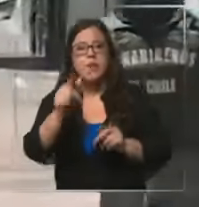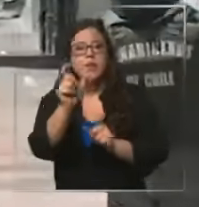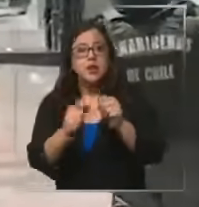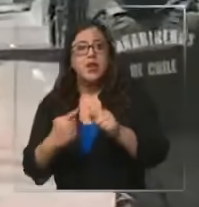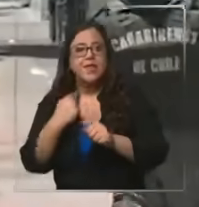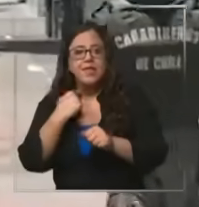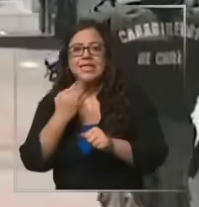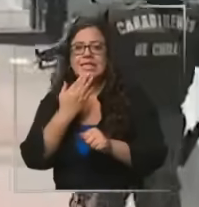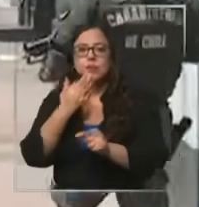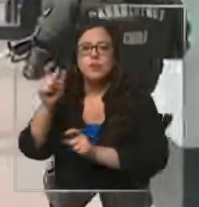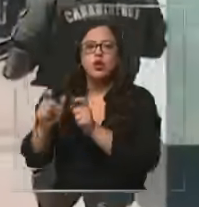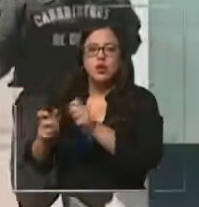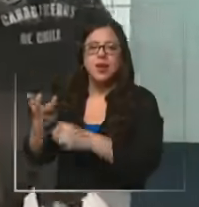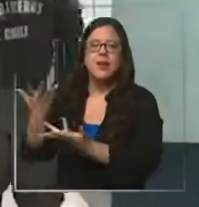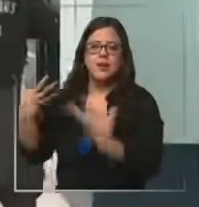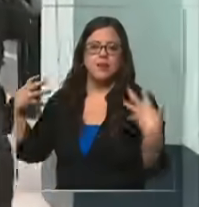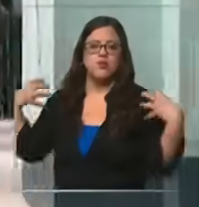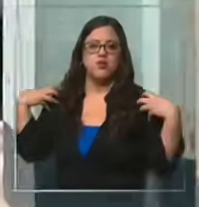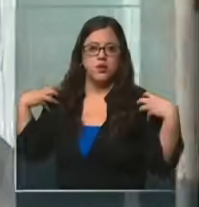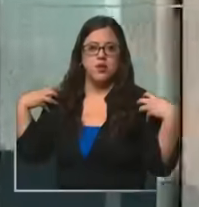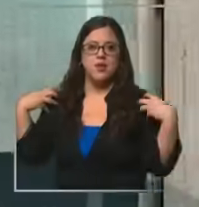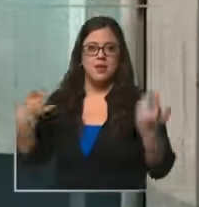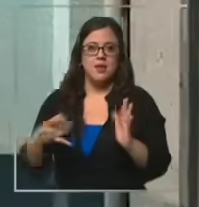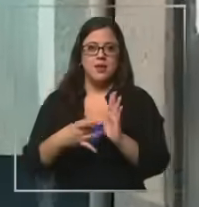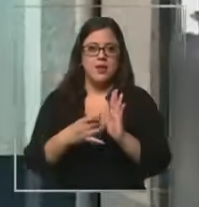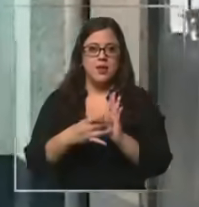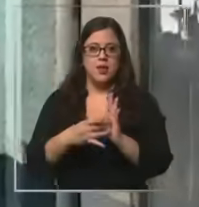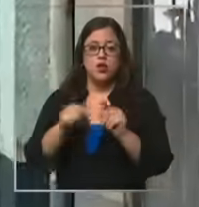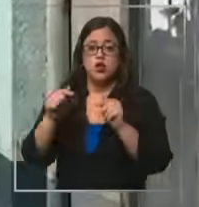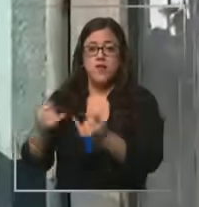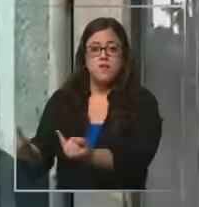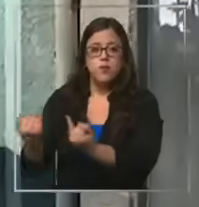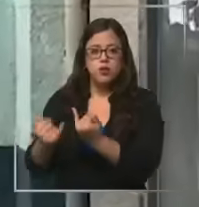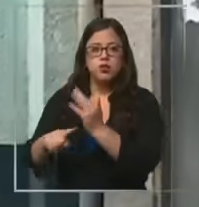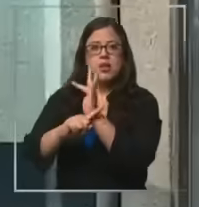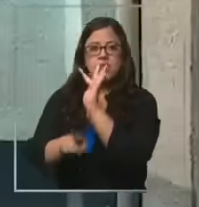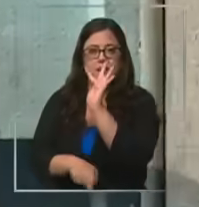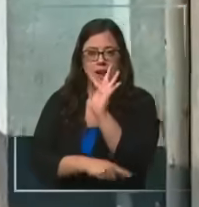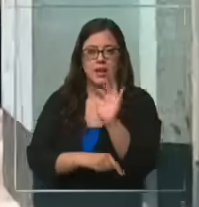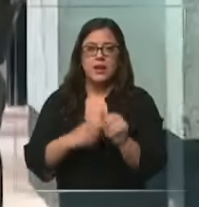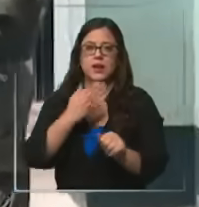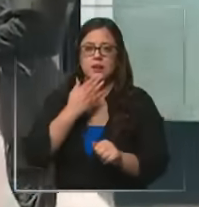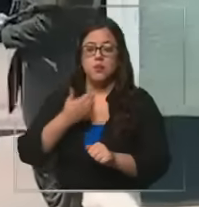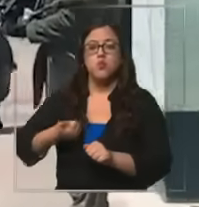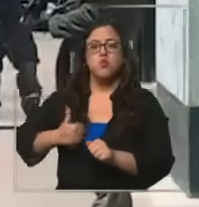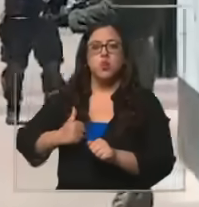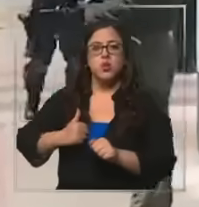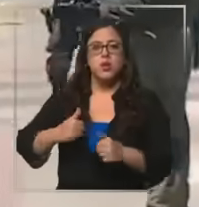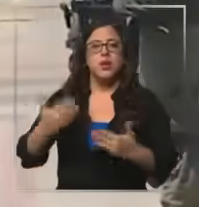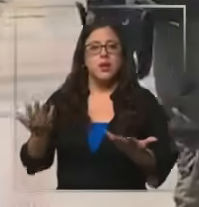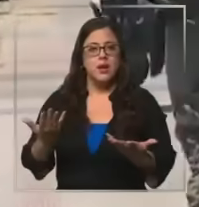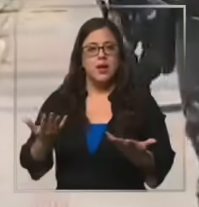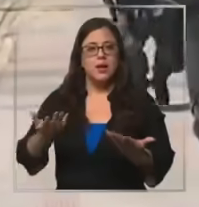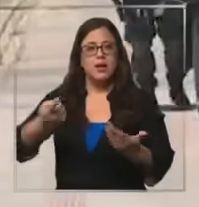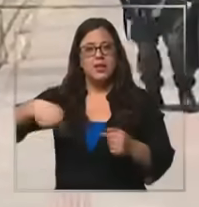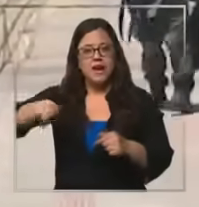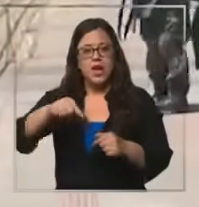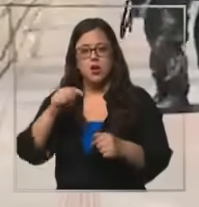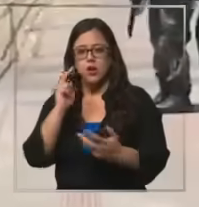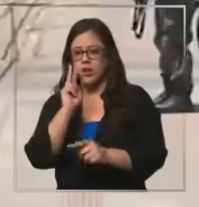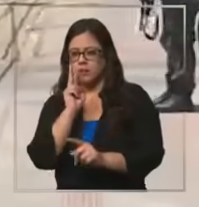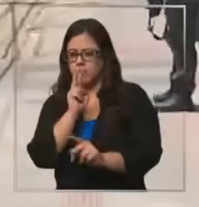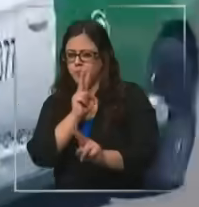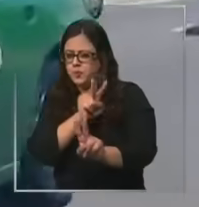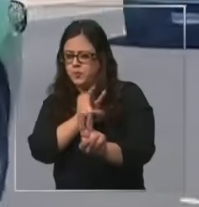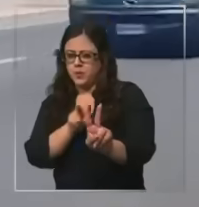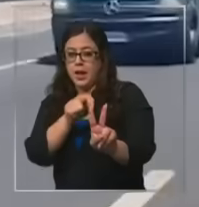que según los antecedentes preliminares que habría entregado el Ministerio Público junto a las policías, habrían marcado estos sujetos